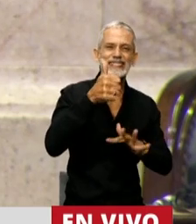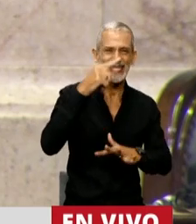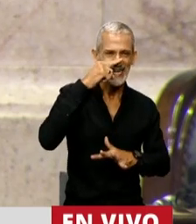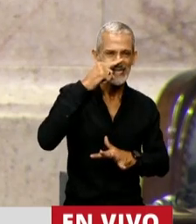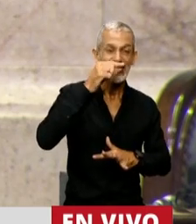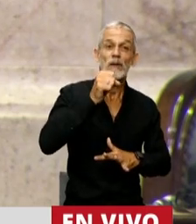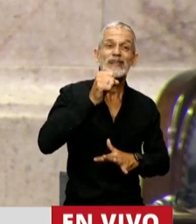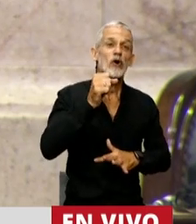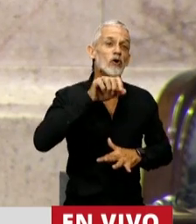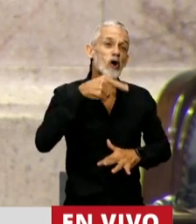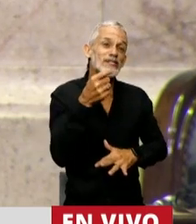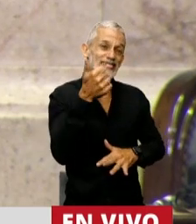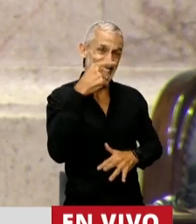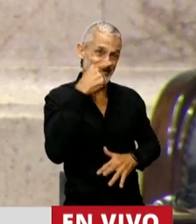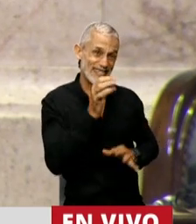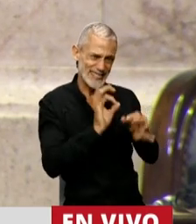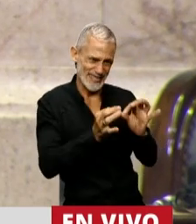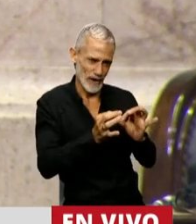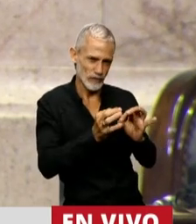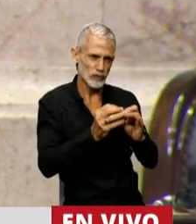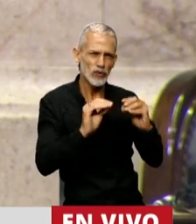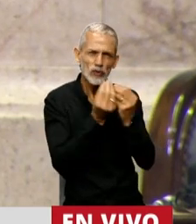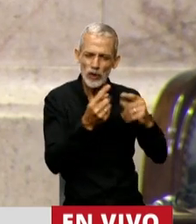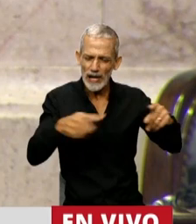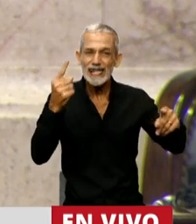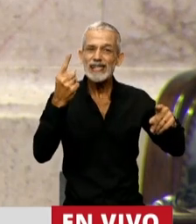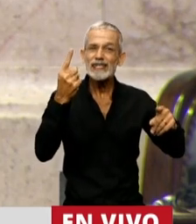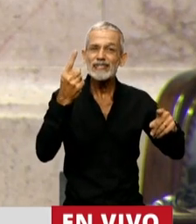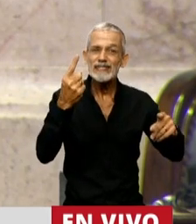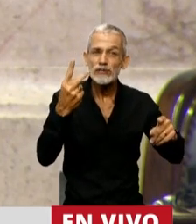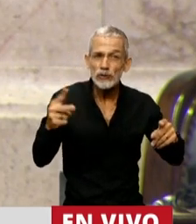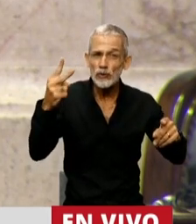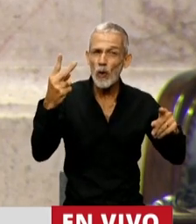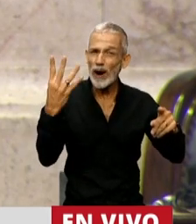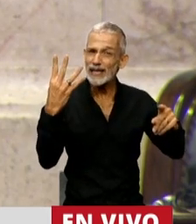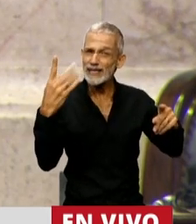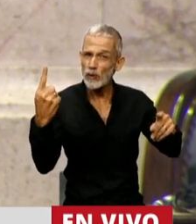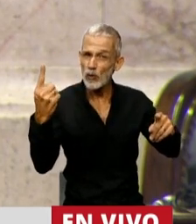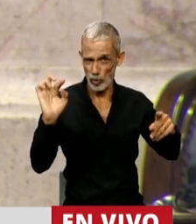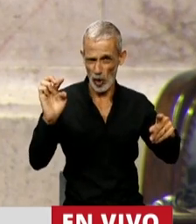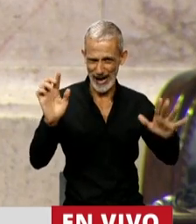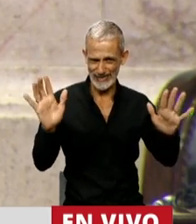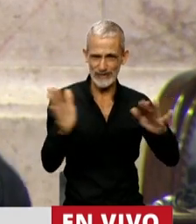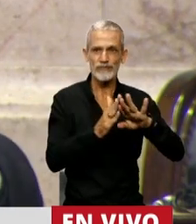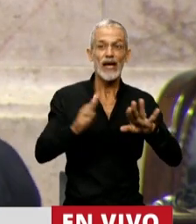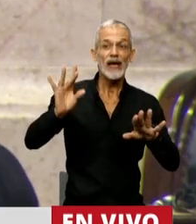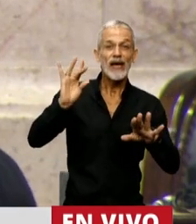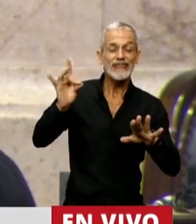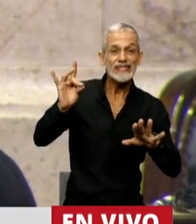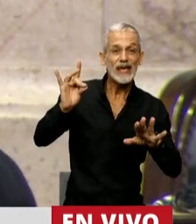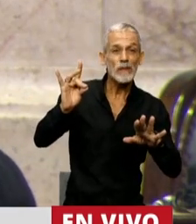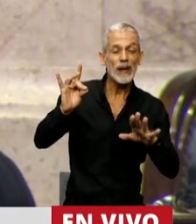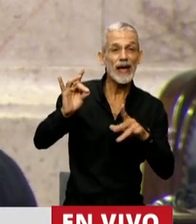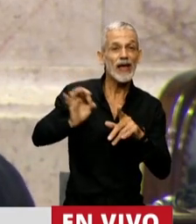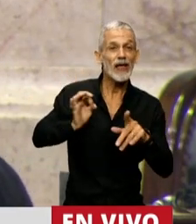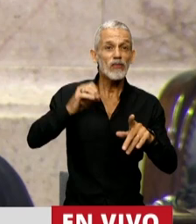con 93 centavos equivalía a 241 dólares en diciembre del 2020 la mínima de